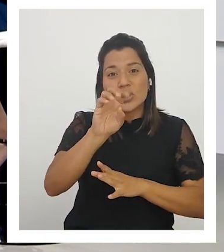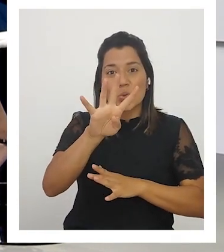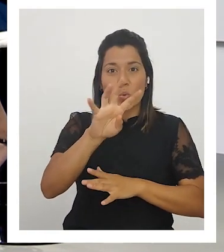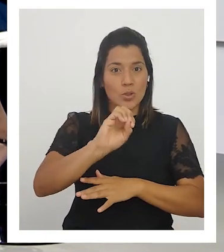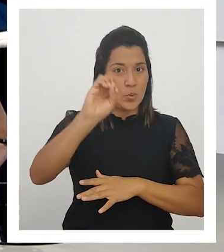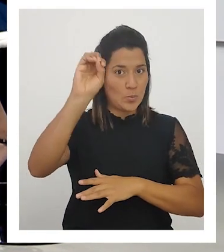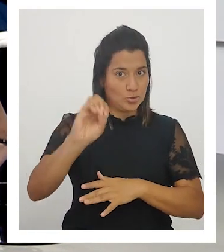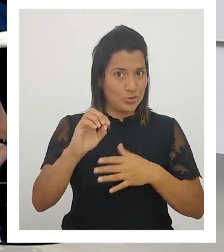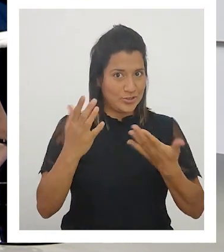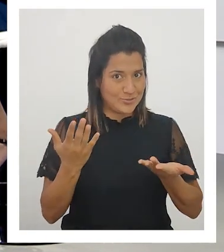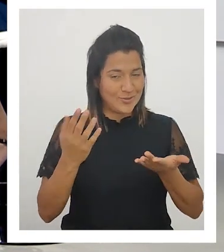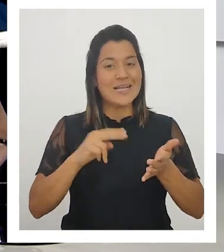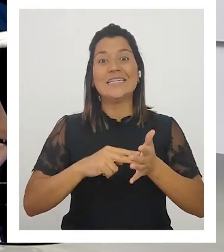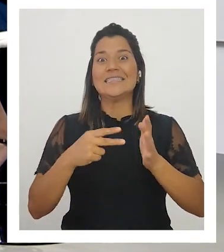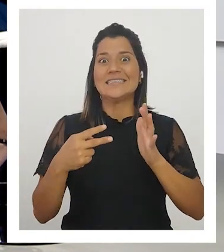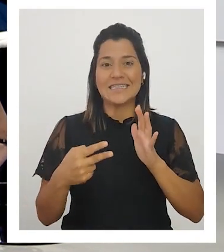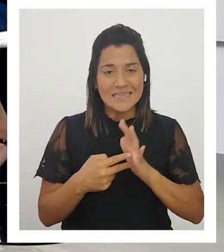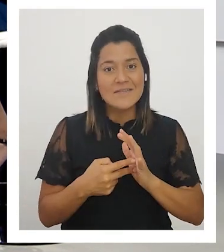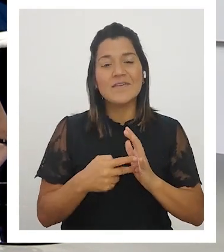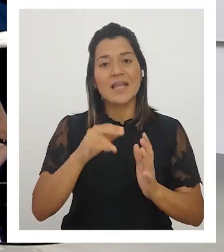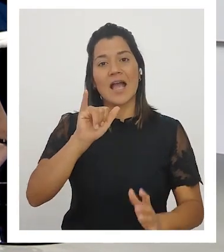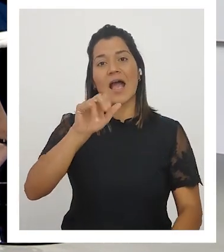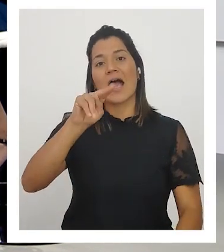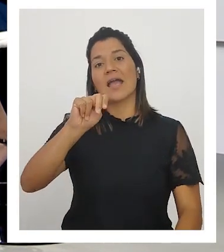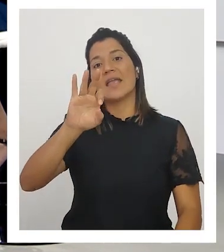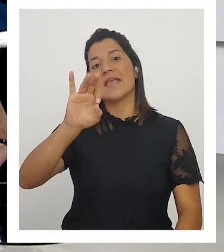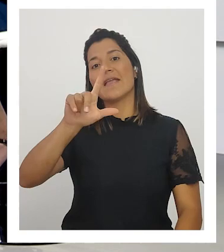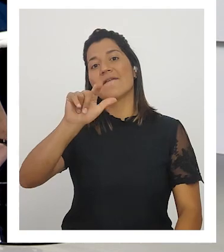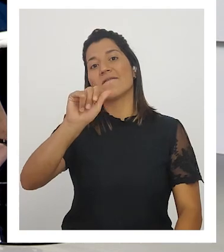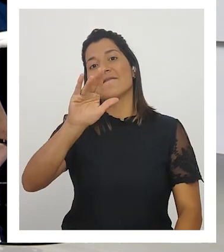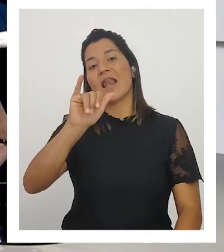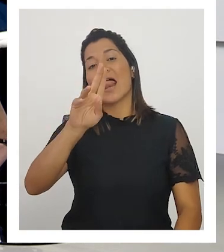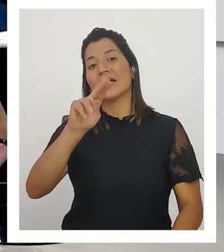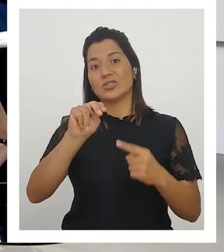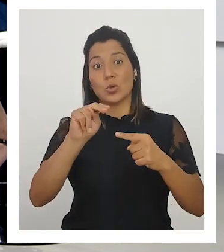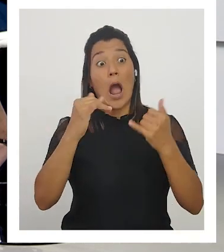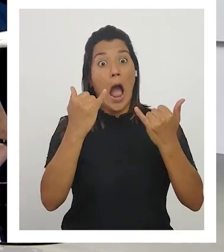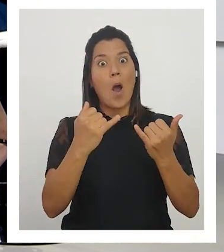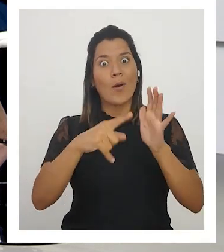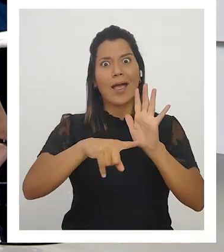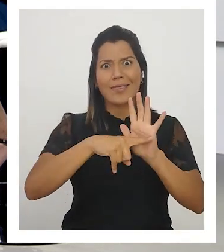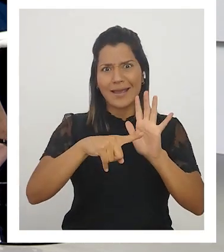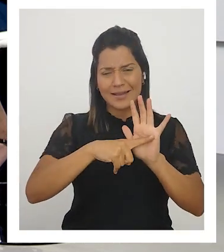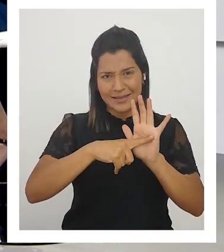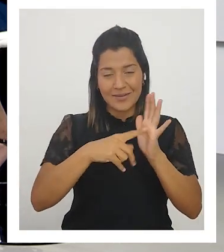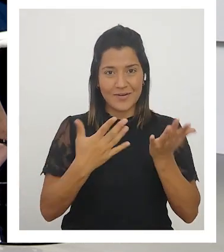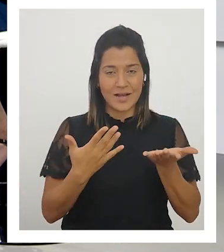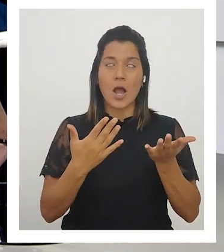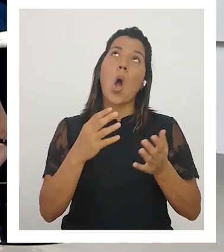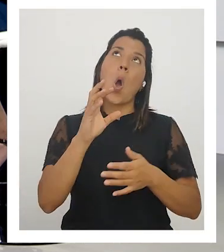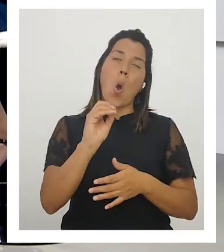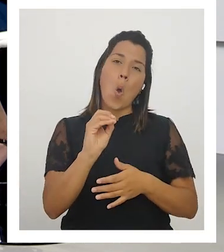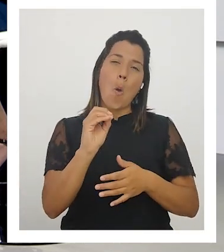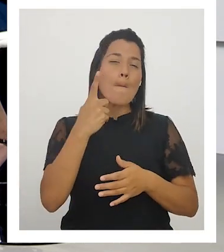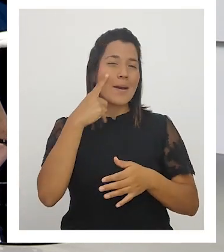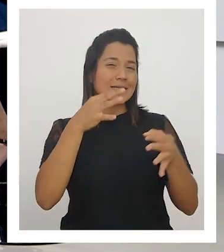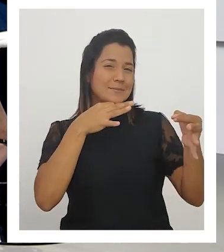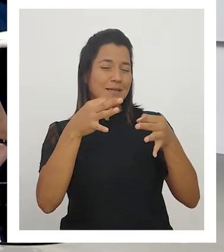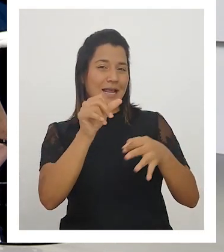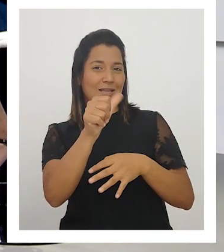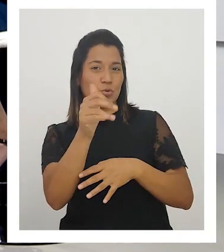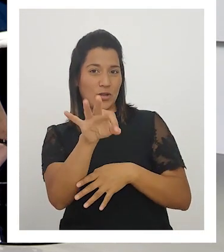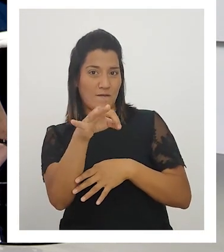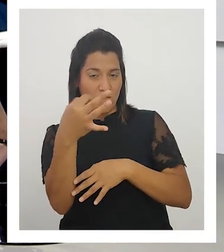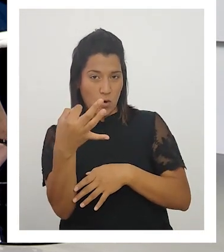1,04%. O sea, tenemos una inflación que más bien ahora es negativa. O dicho de otra manera, en lugar de